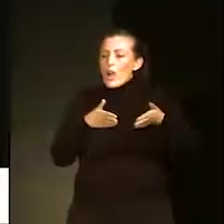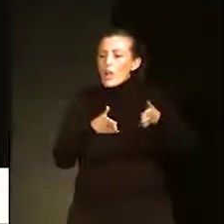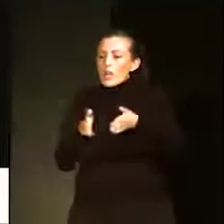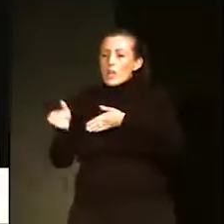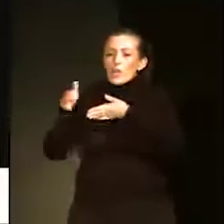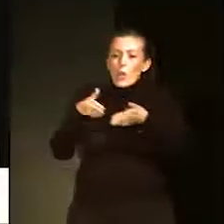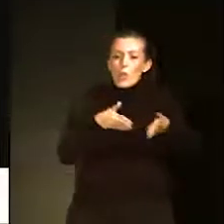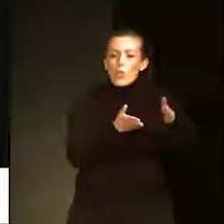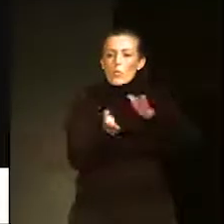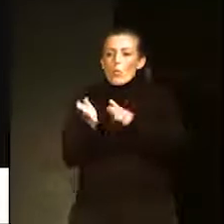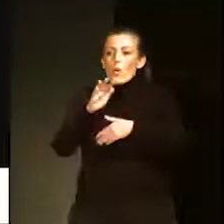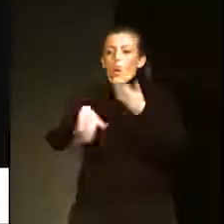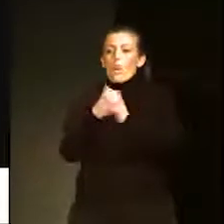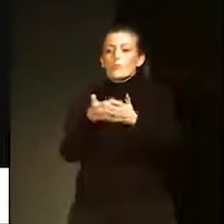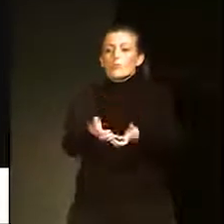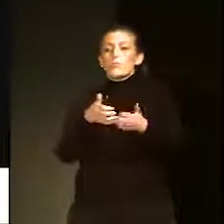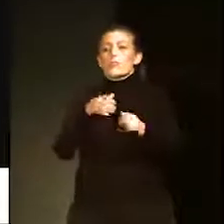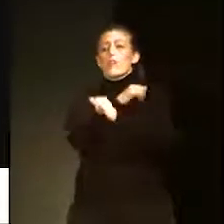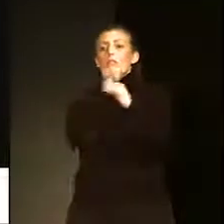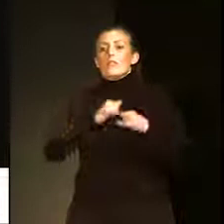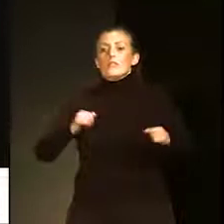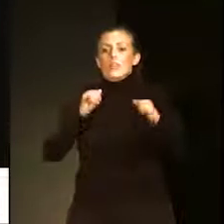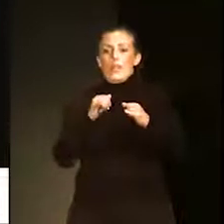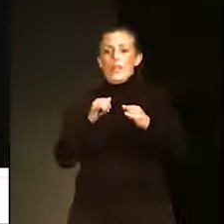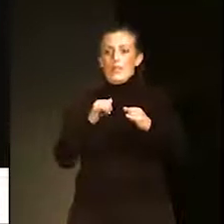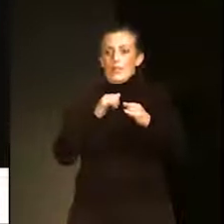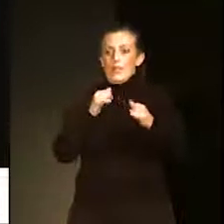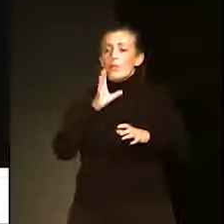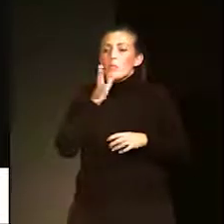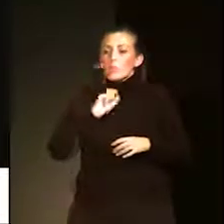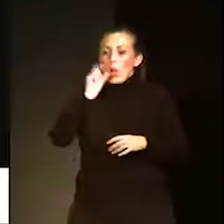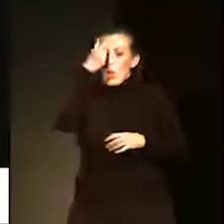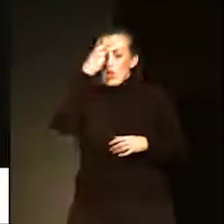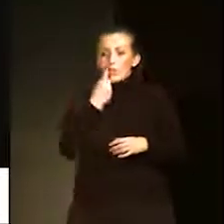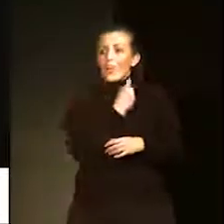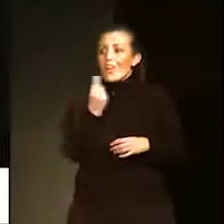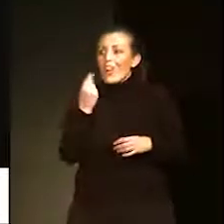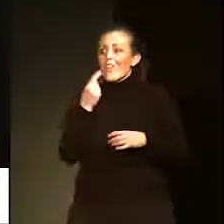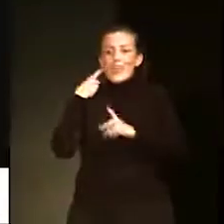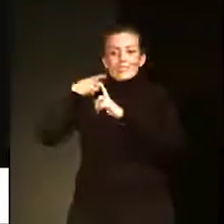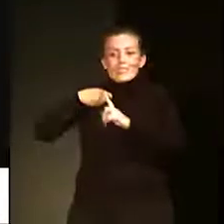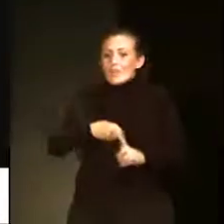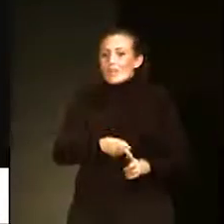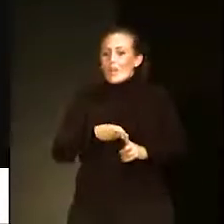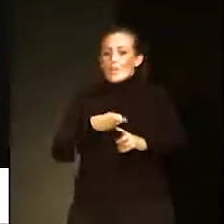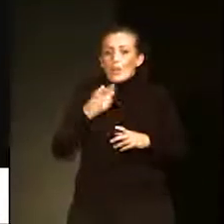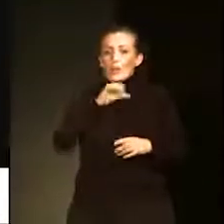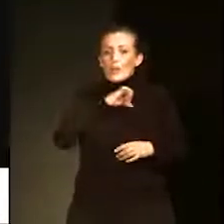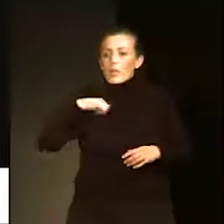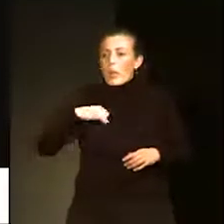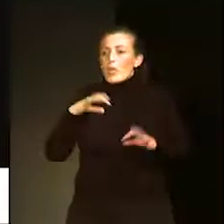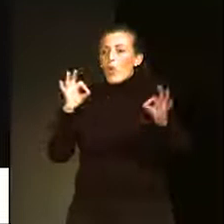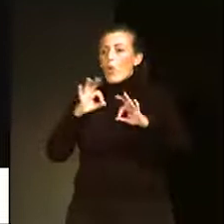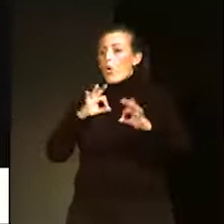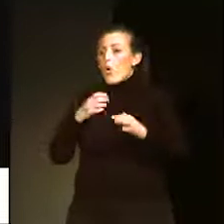y, por qué no decirlo también, hacia la felicidad, ese concepto que todos y cada uno perseguimos desde nuestro ámbito privado